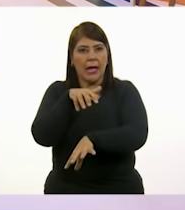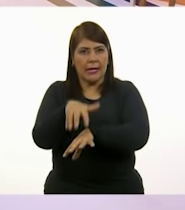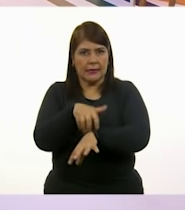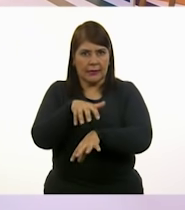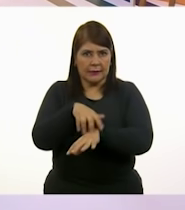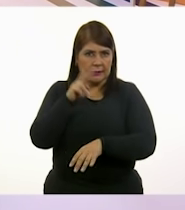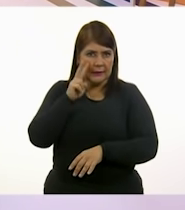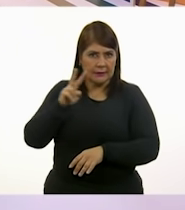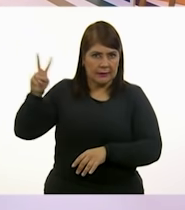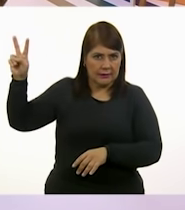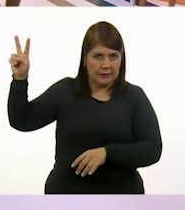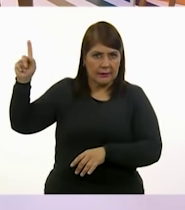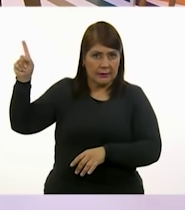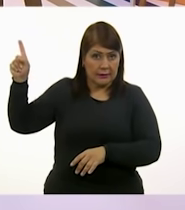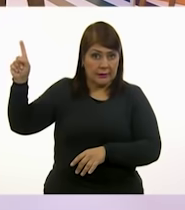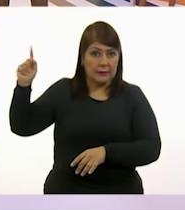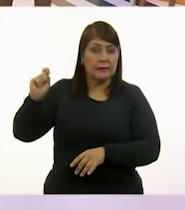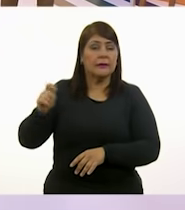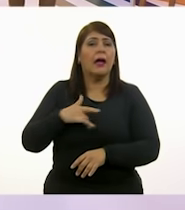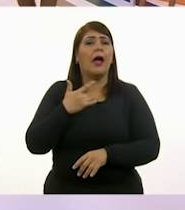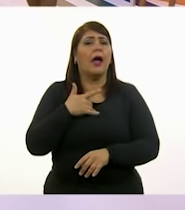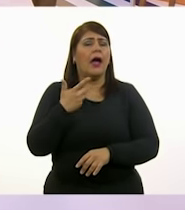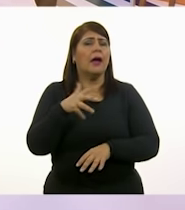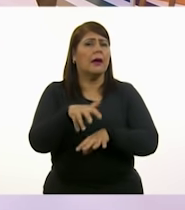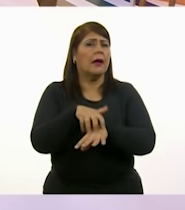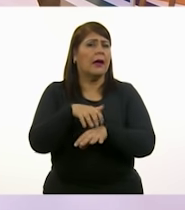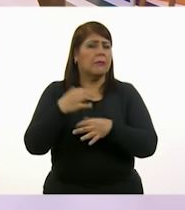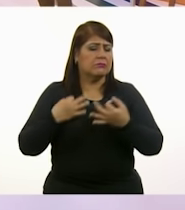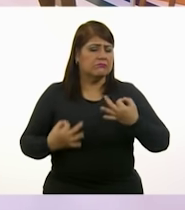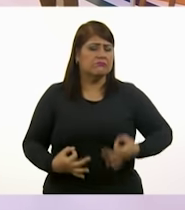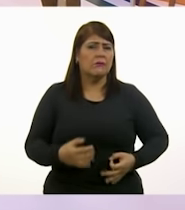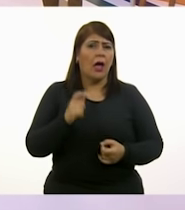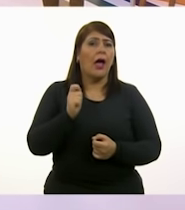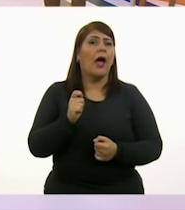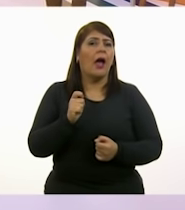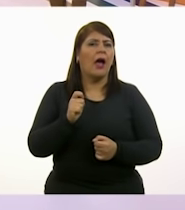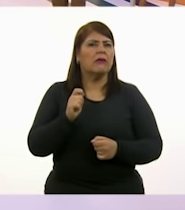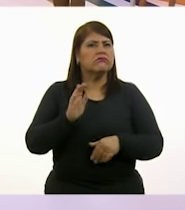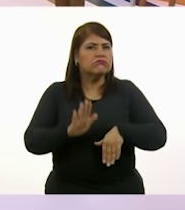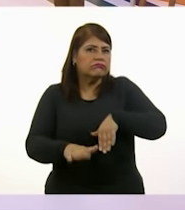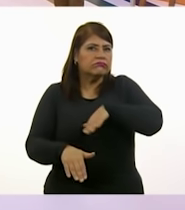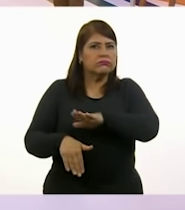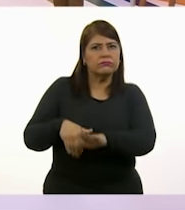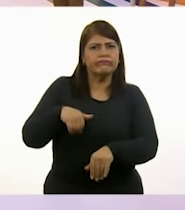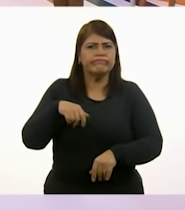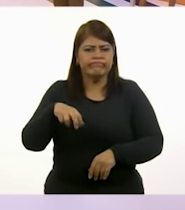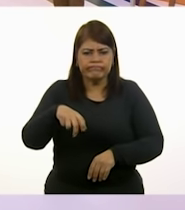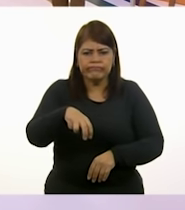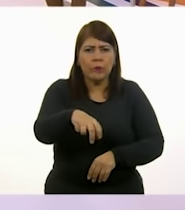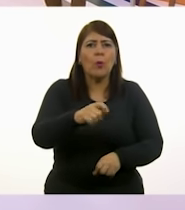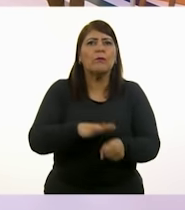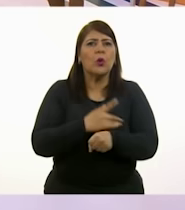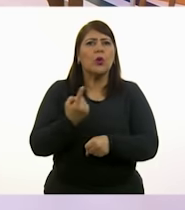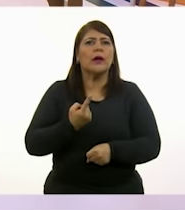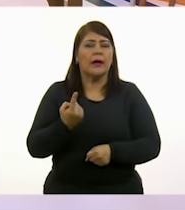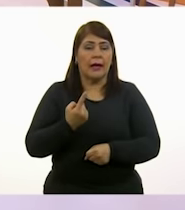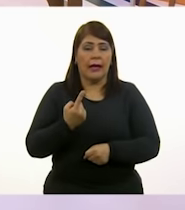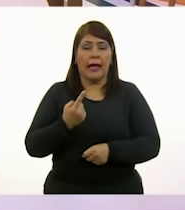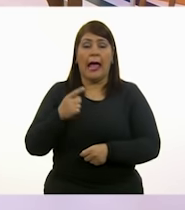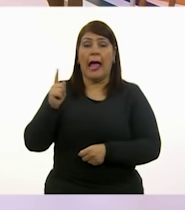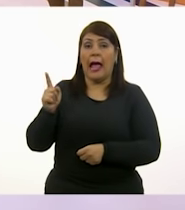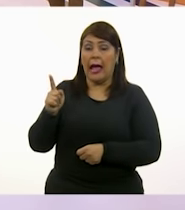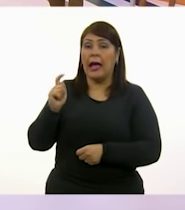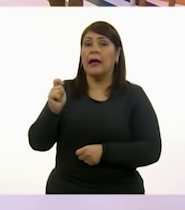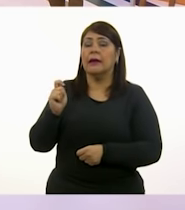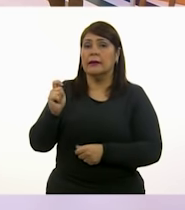leopardo camina Pero la pregunta aquí, Pepe, es... Sí ¿Por qué camina el leopardo? Pues el leopardo camina